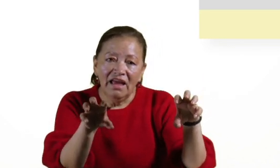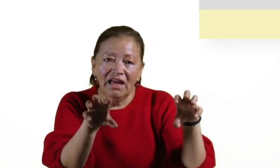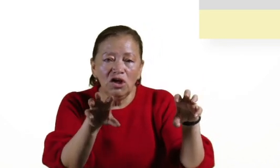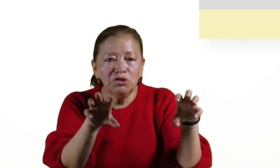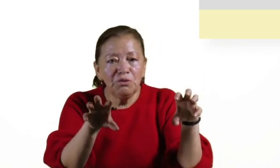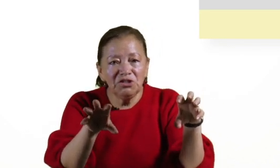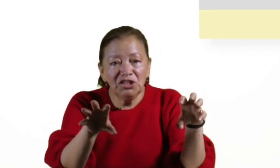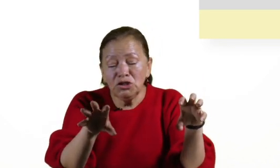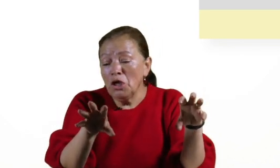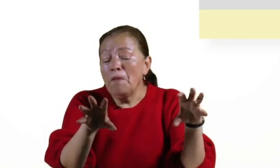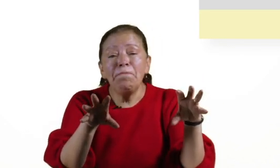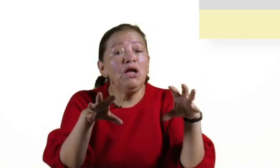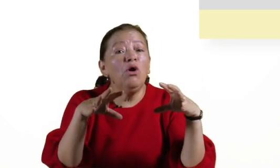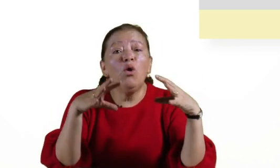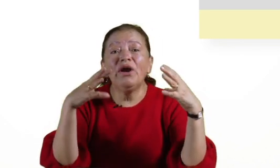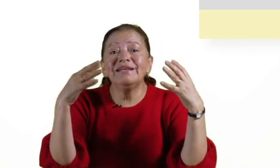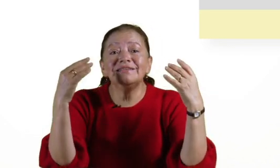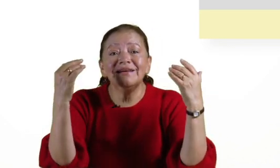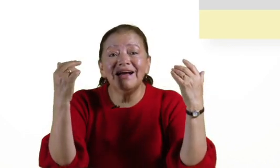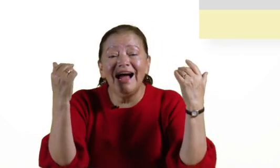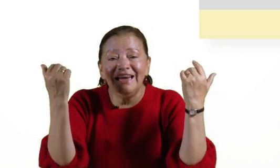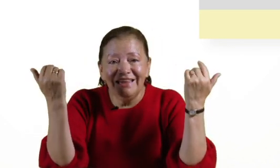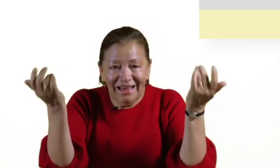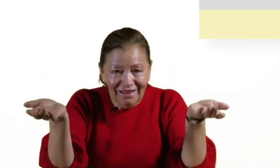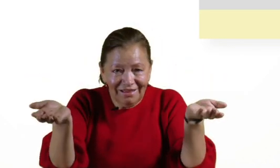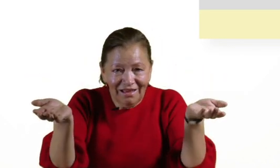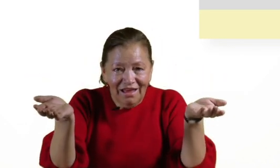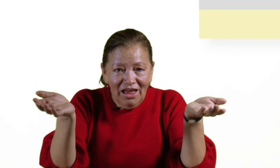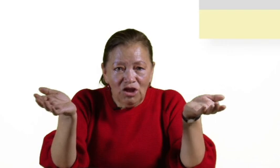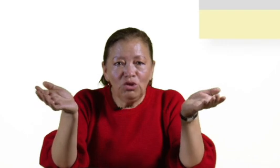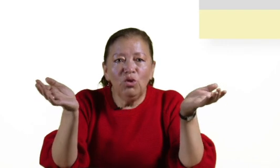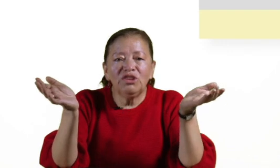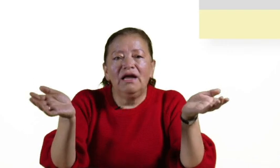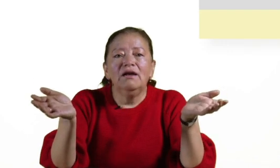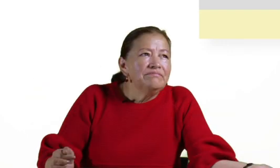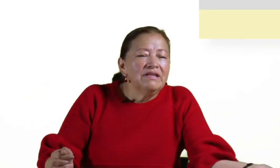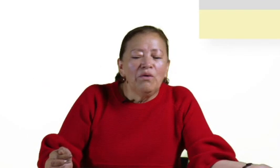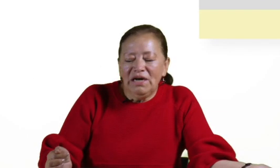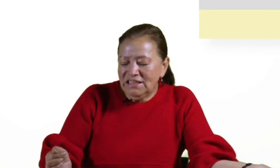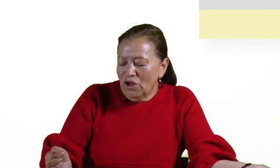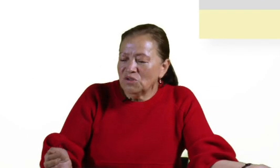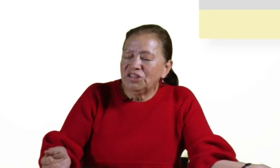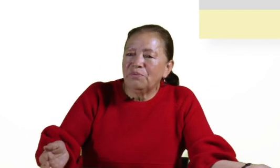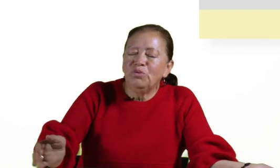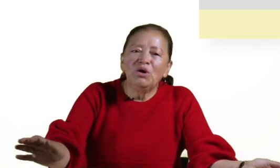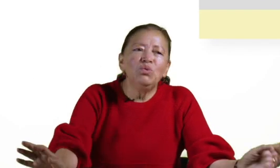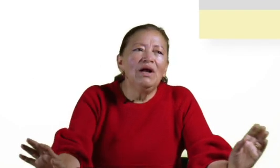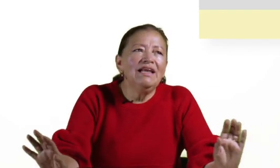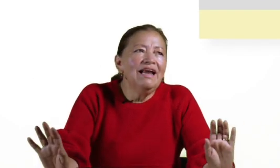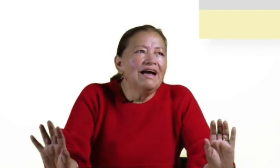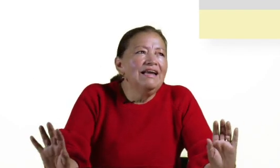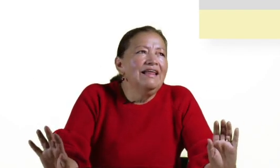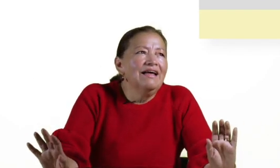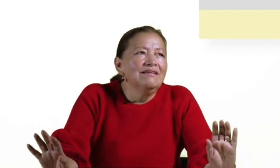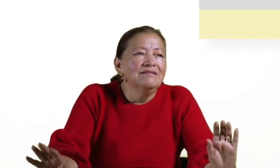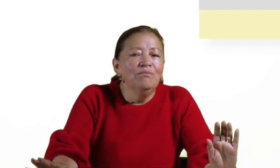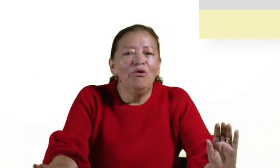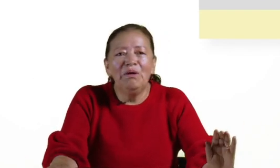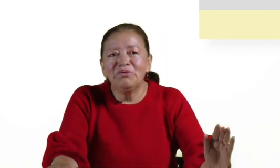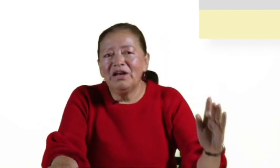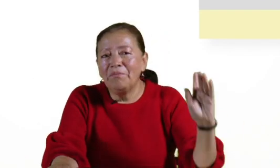calidad en los procesos, pero ahora es calidad total. ¿Cuál es el concepto actual de la